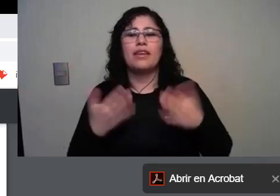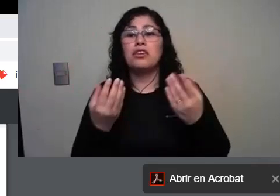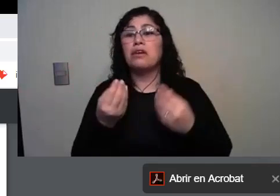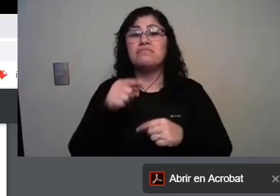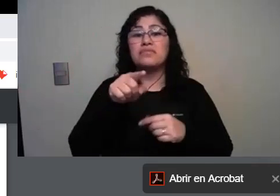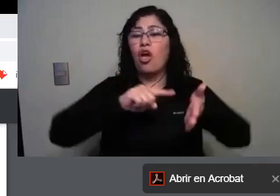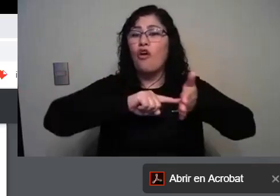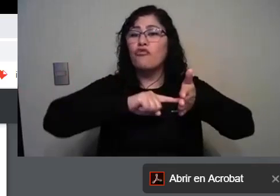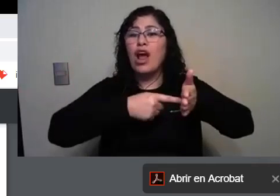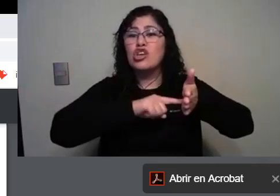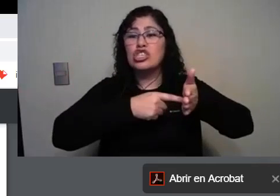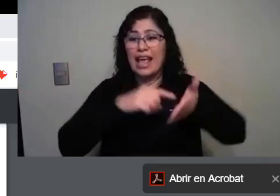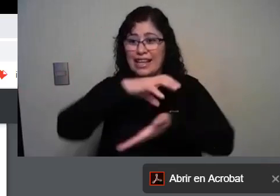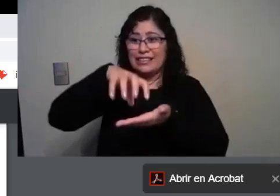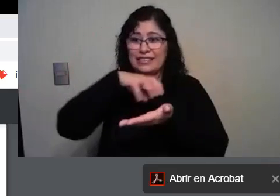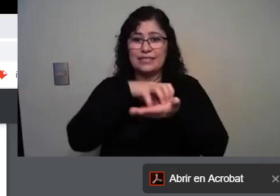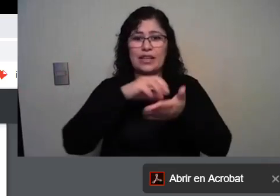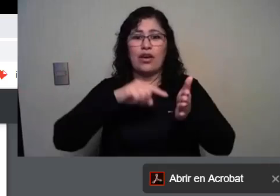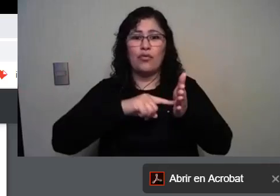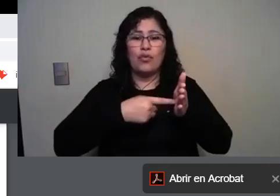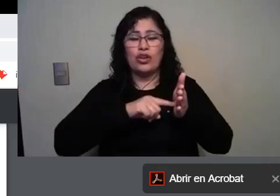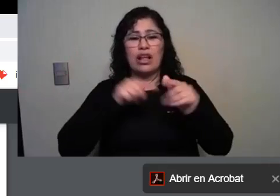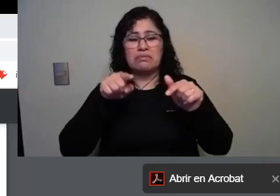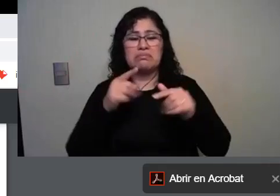síndrome confusional agudo en pacientes internados.